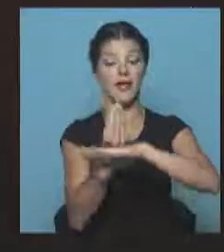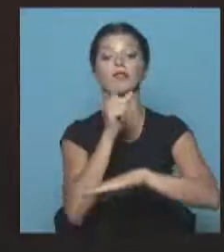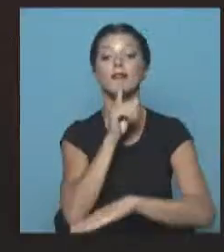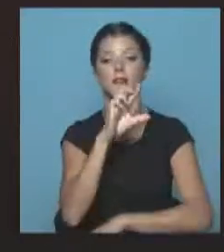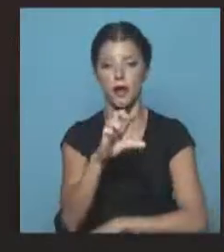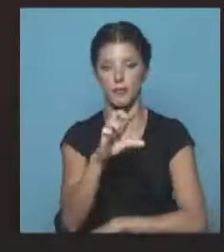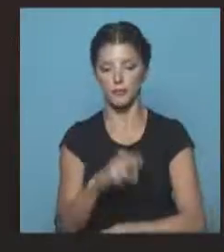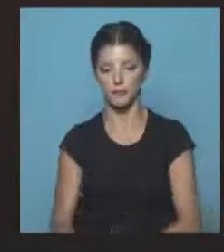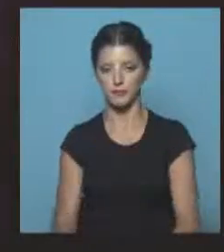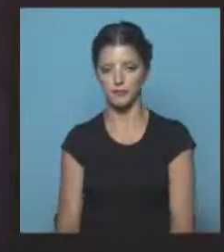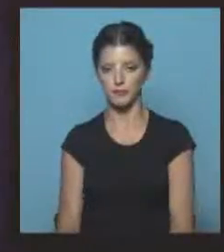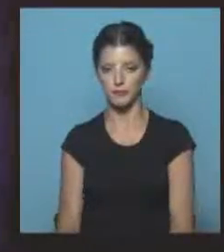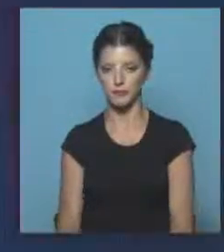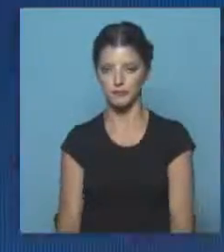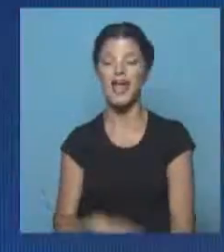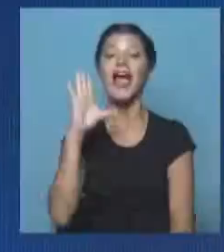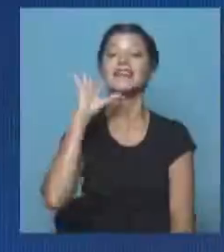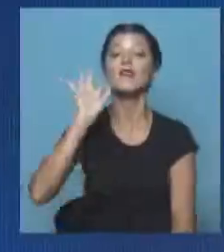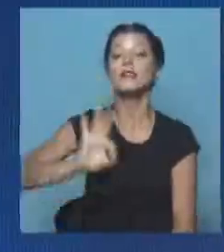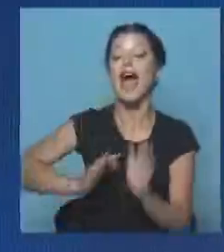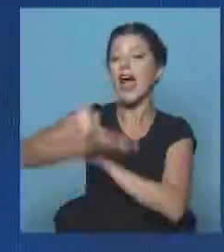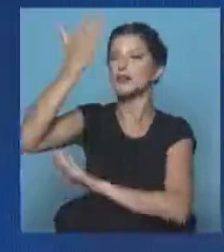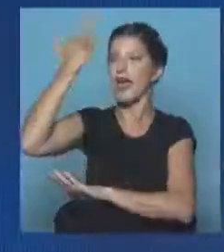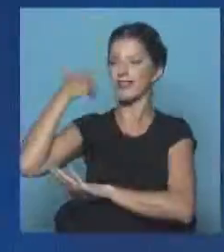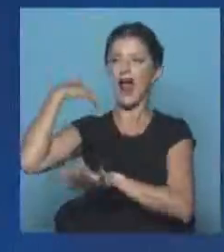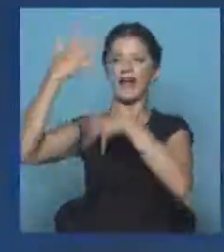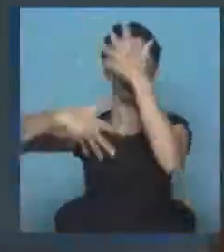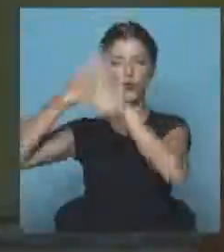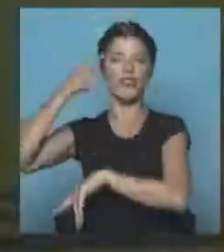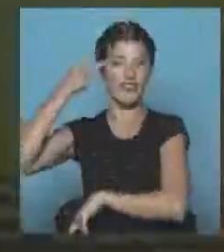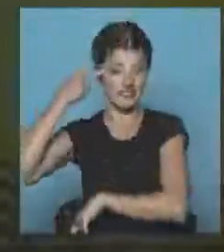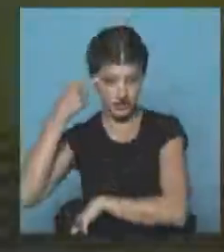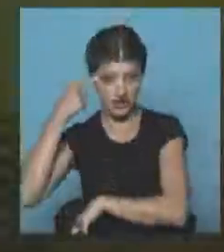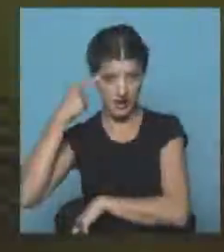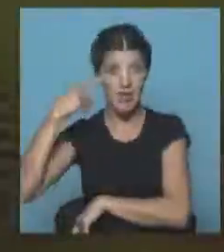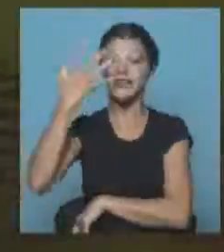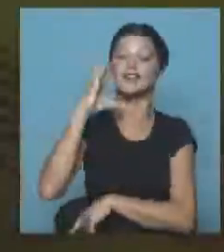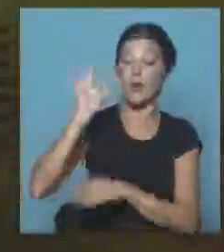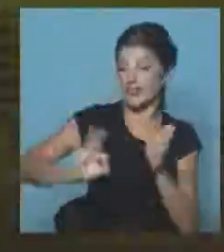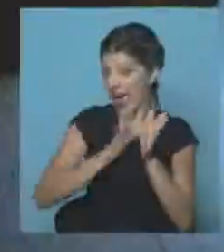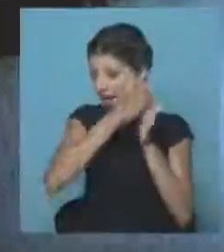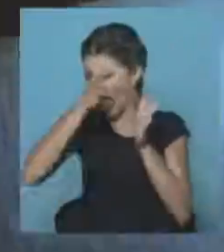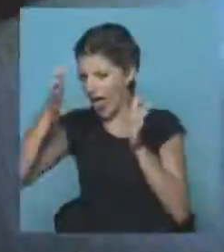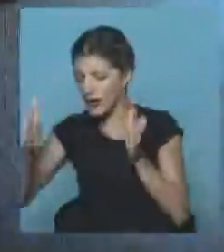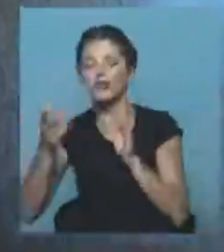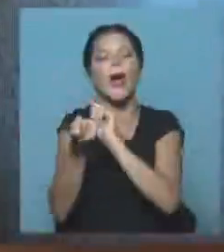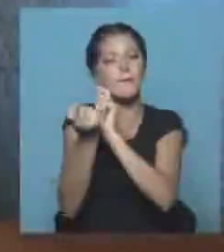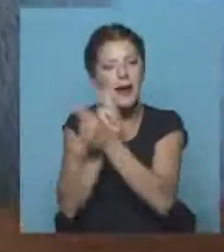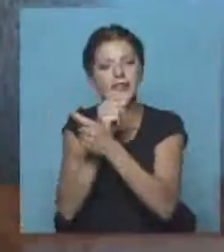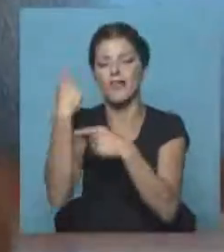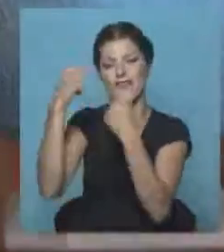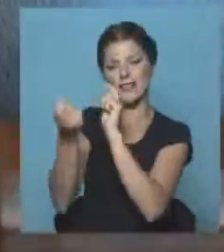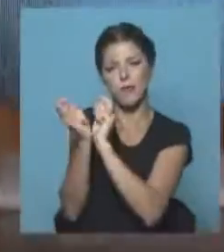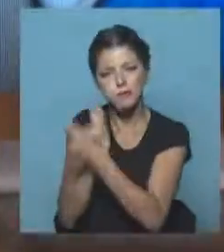Unidos. 50 años ha cumplido la revolución cultural china y en estos 50 años, más allá de los cambios que ha habido en el país, no ha